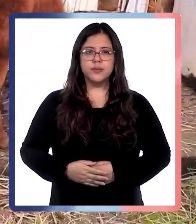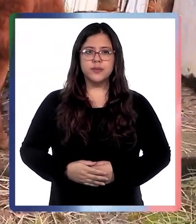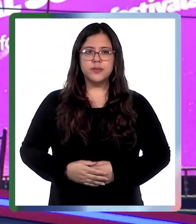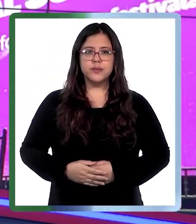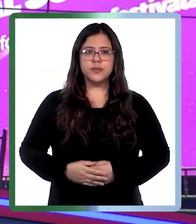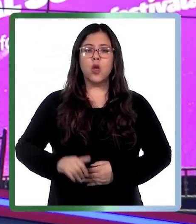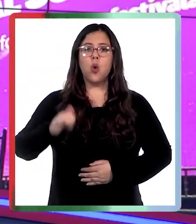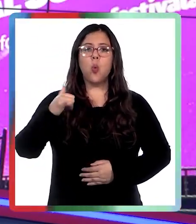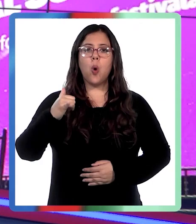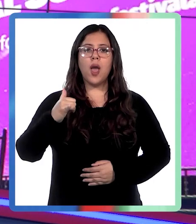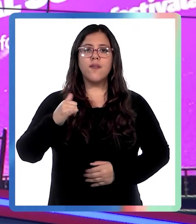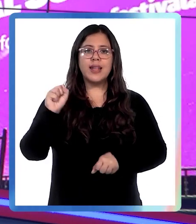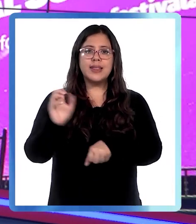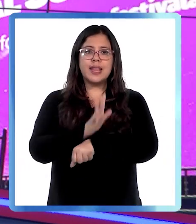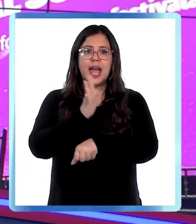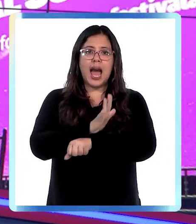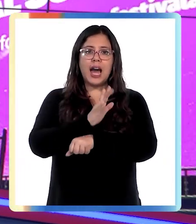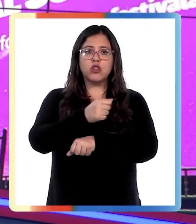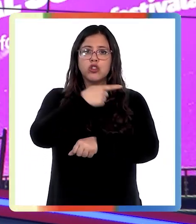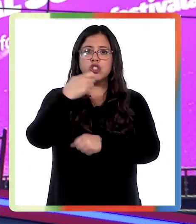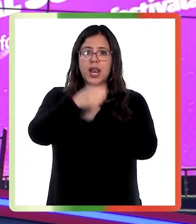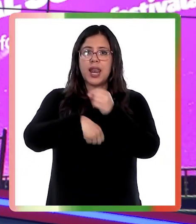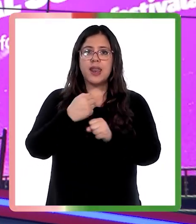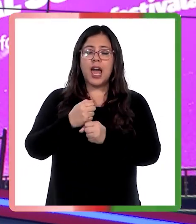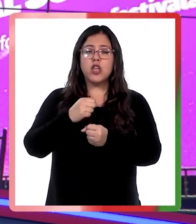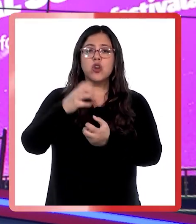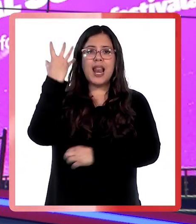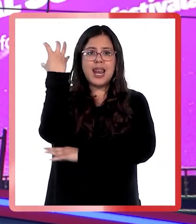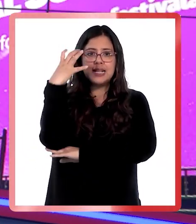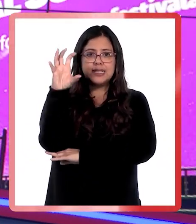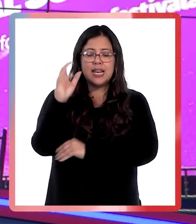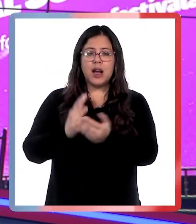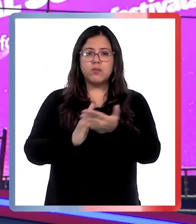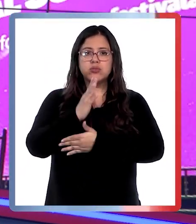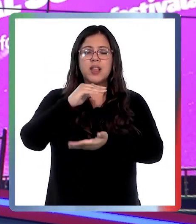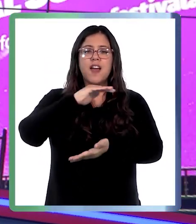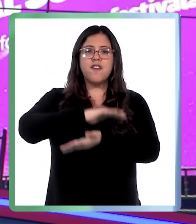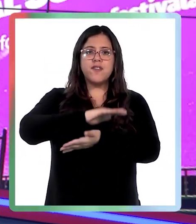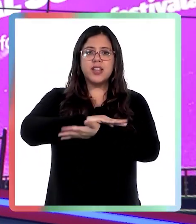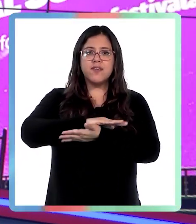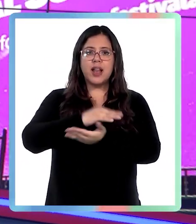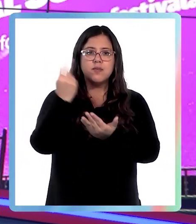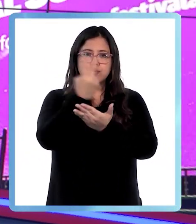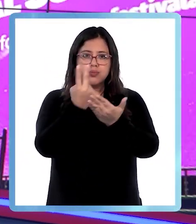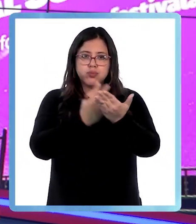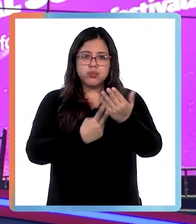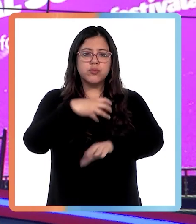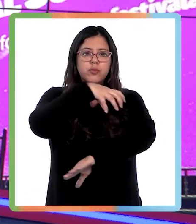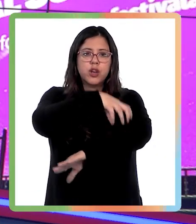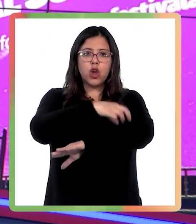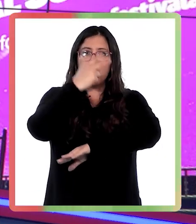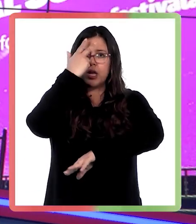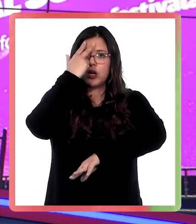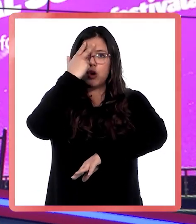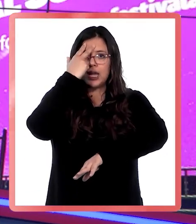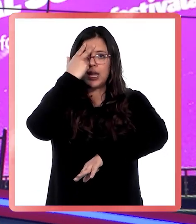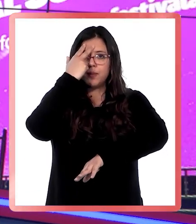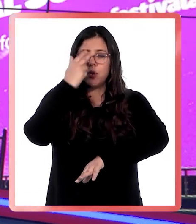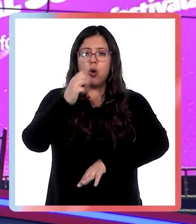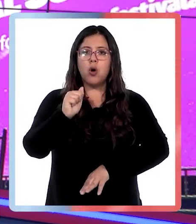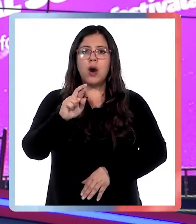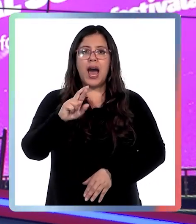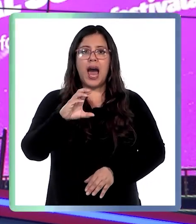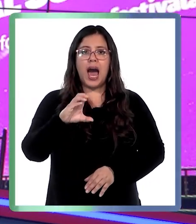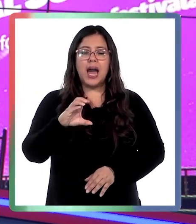ganaderos este jueves en el teatro Centenario de La Serena se dio puntapié inicial al festival de las artes de la región de coquimbo